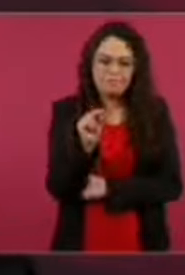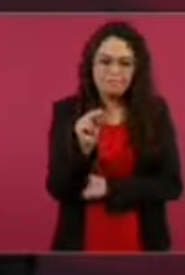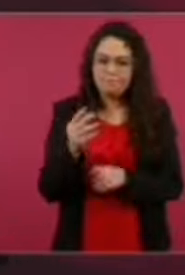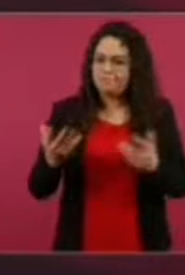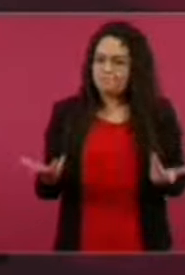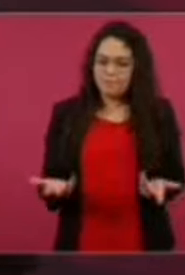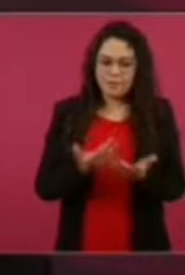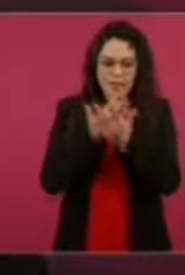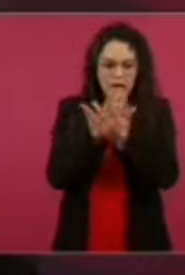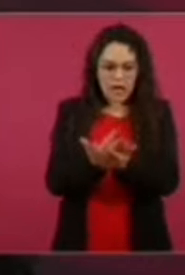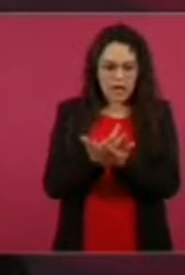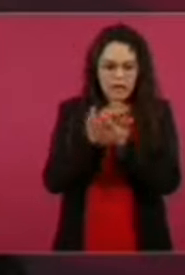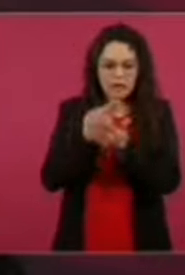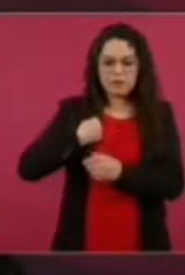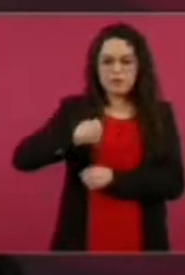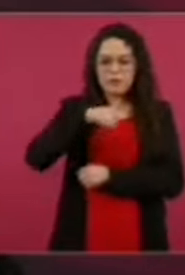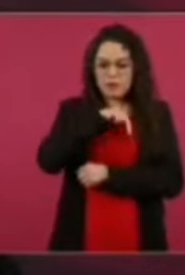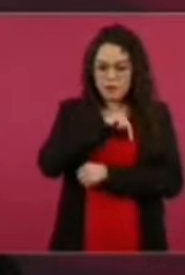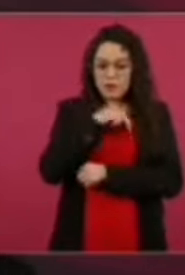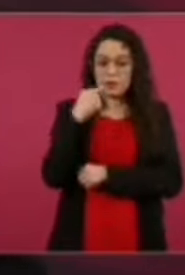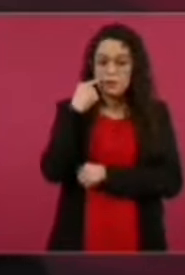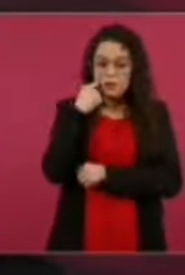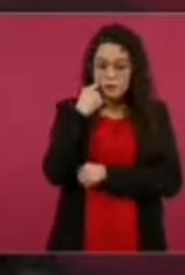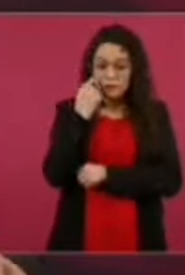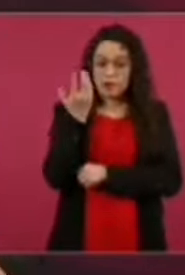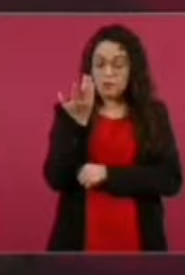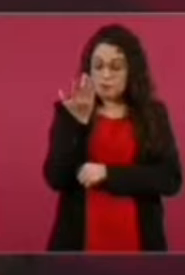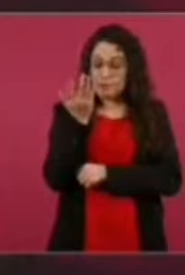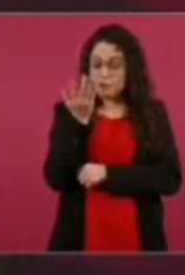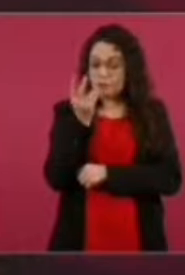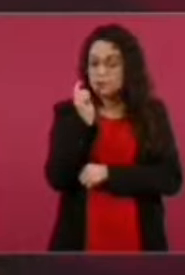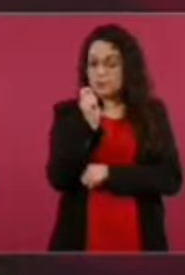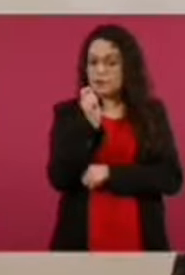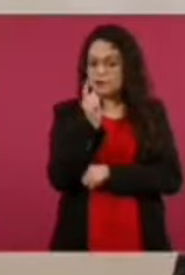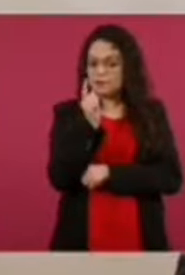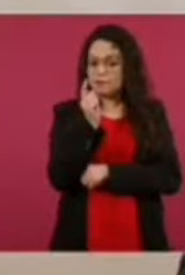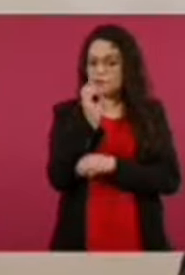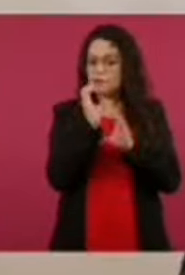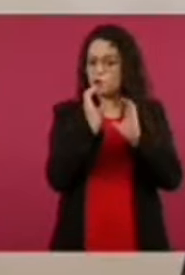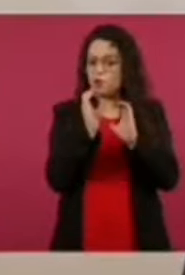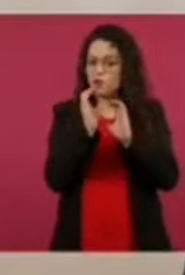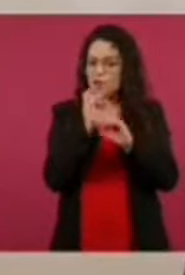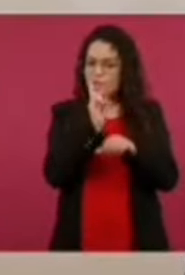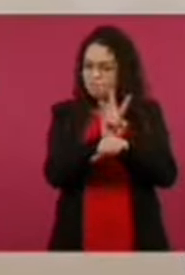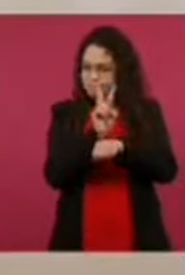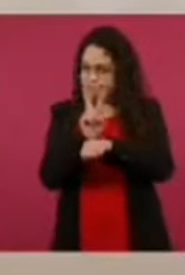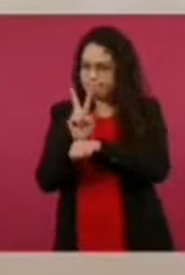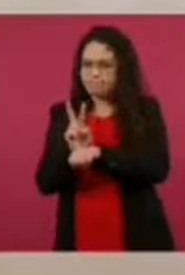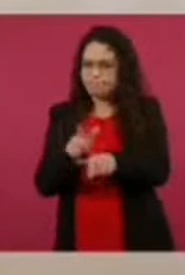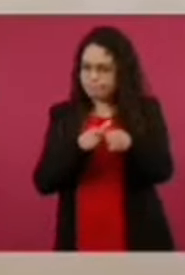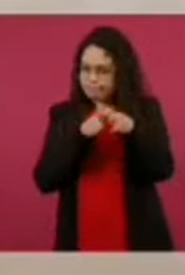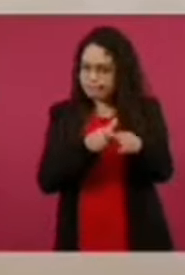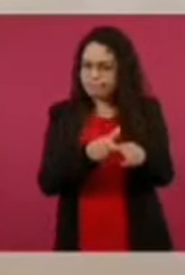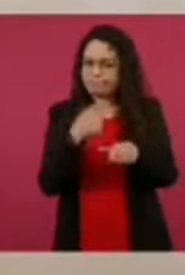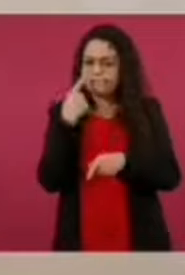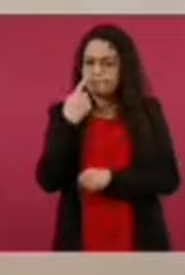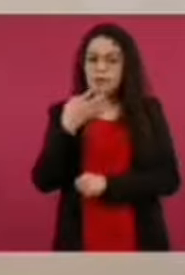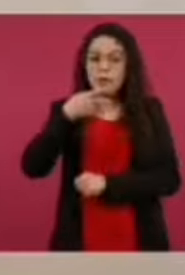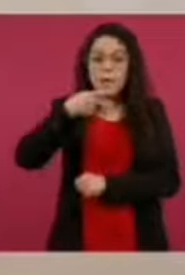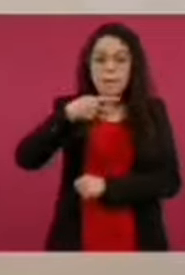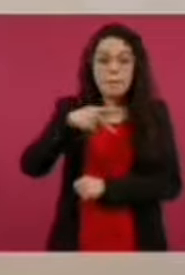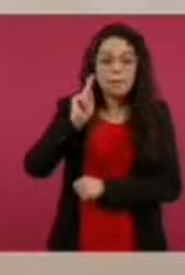Entonces vamos a estar pendientes. Pero bueno, ayer ya se